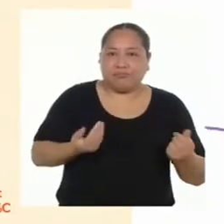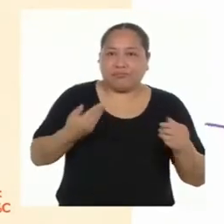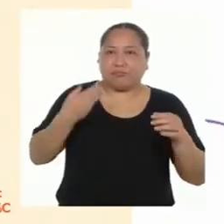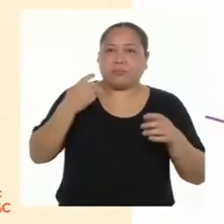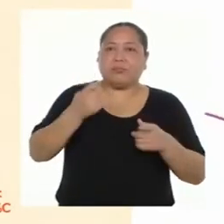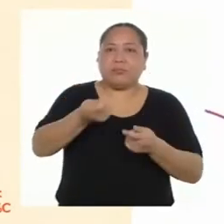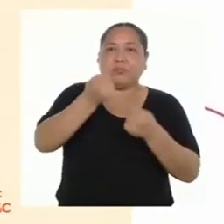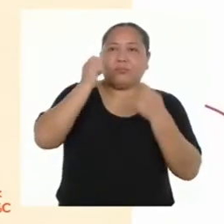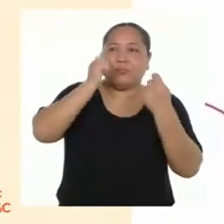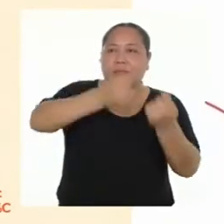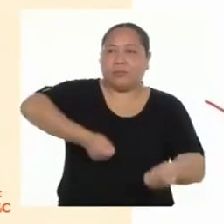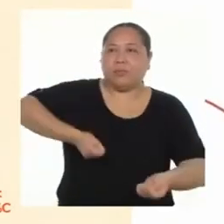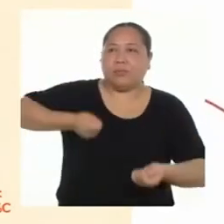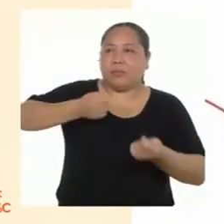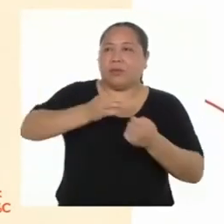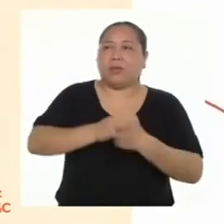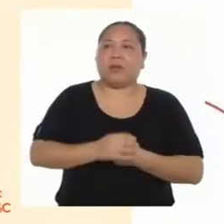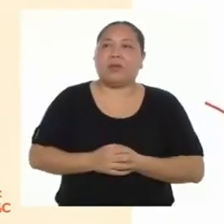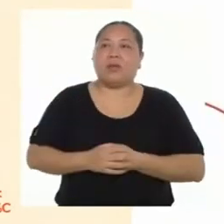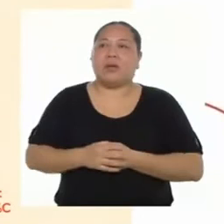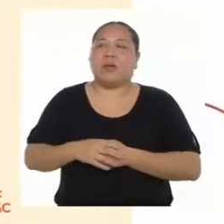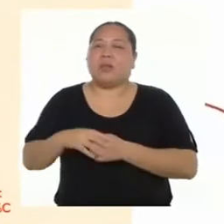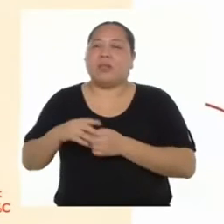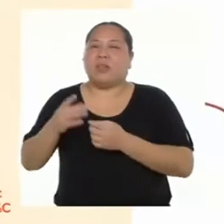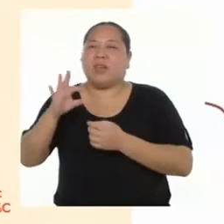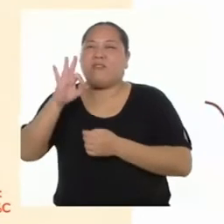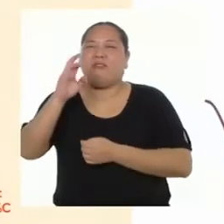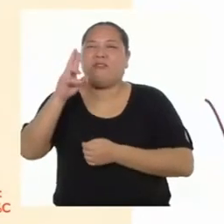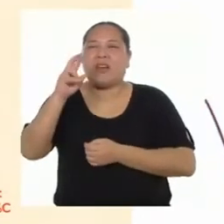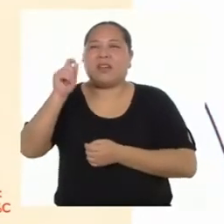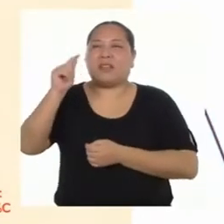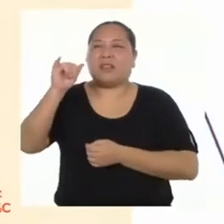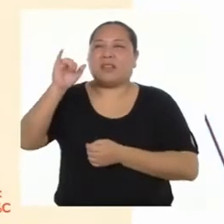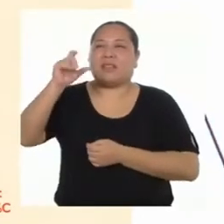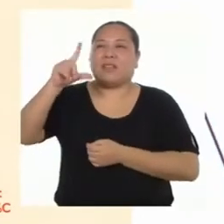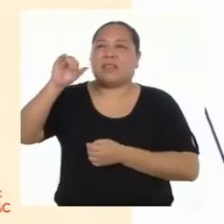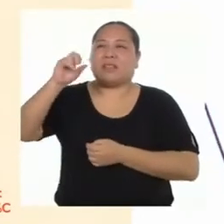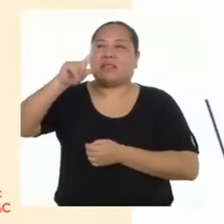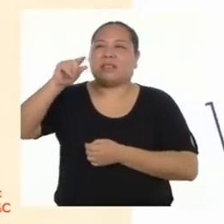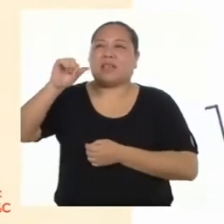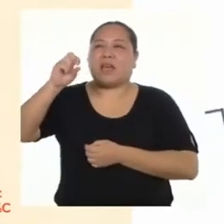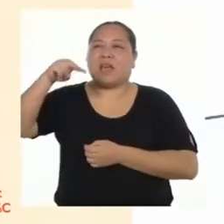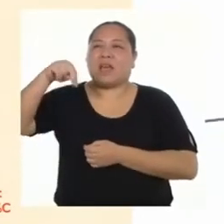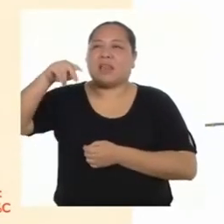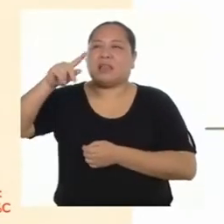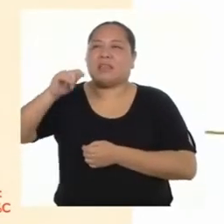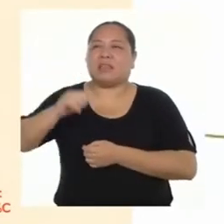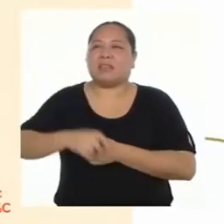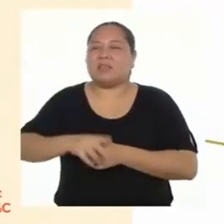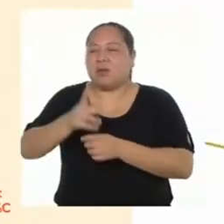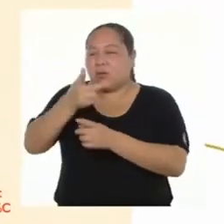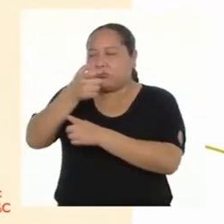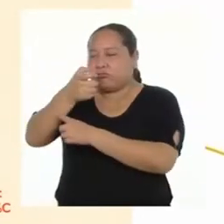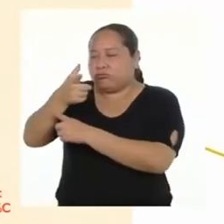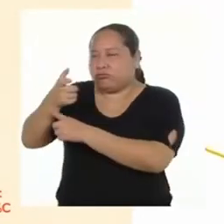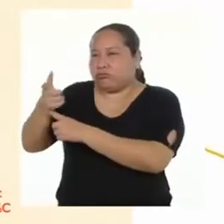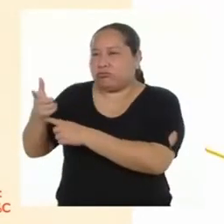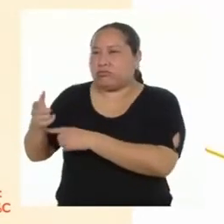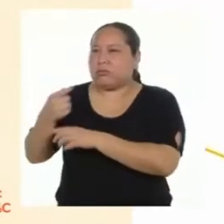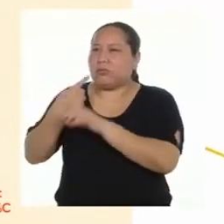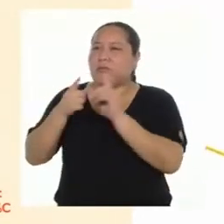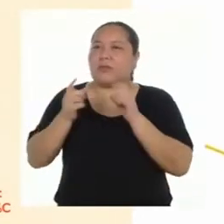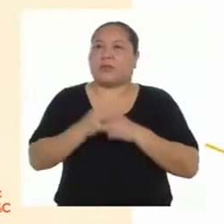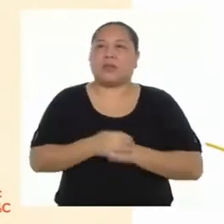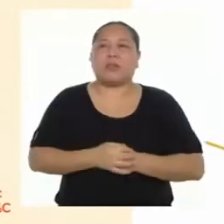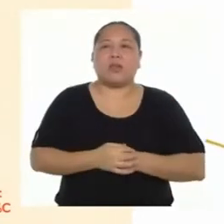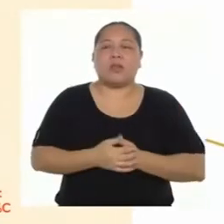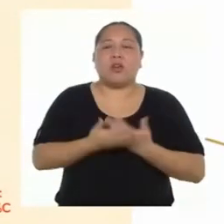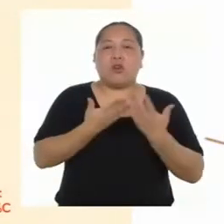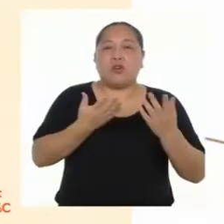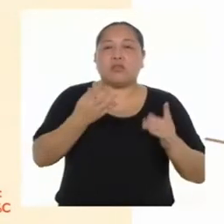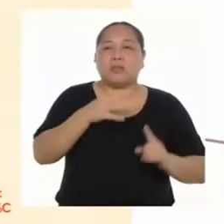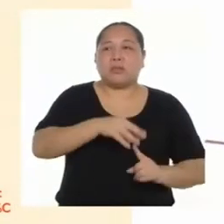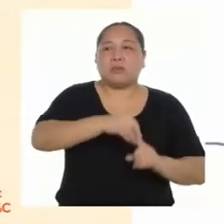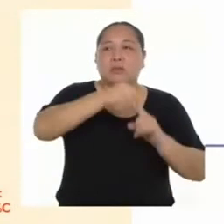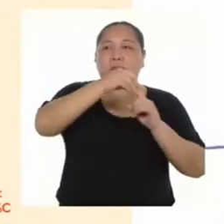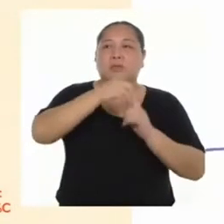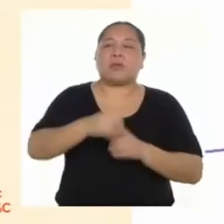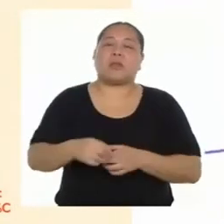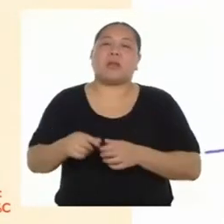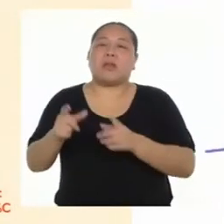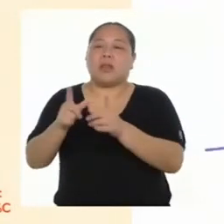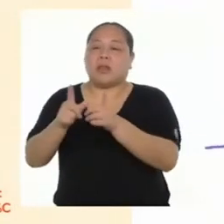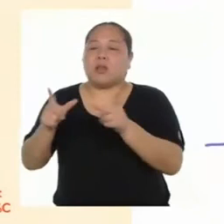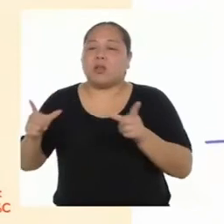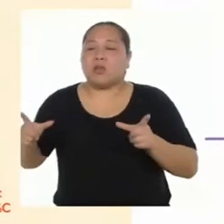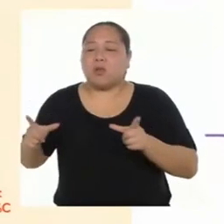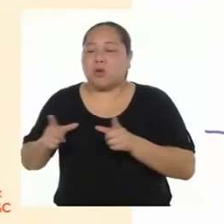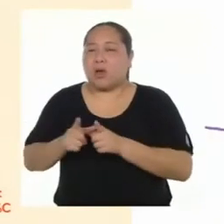fertilizantes, plaguicidas, agroquímicos, etc. Residuo de instalaciones o actividades especiales como plantas de